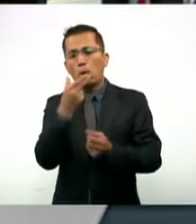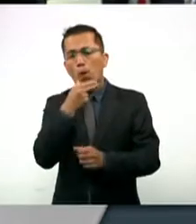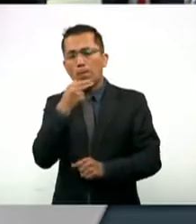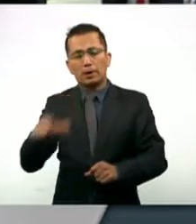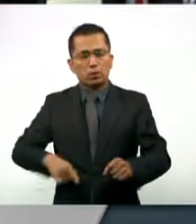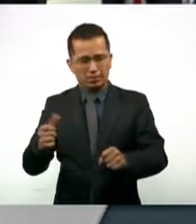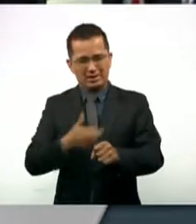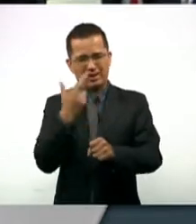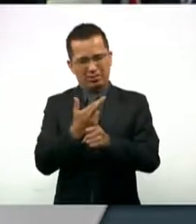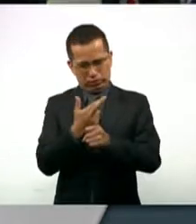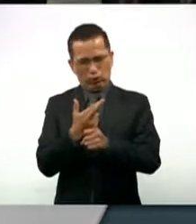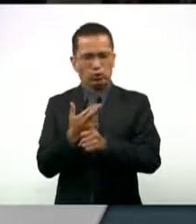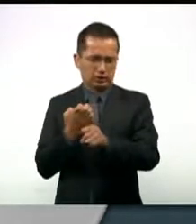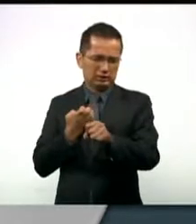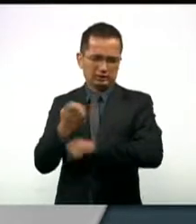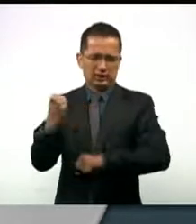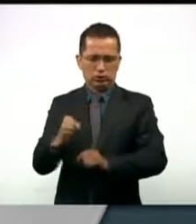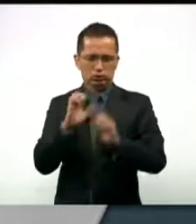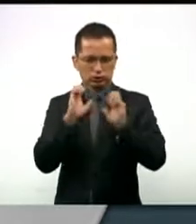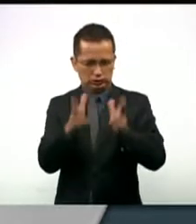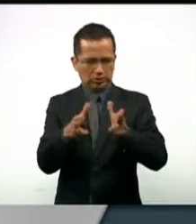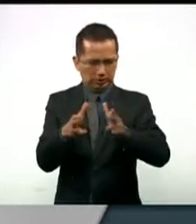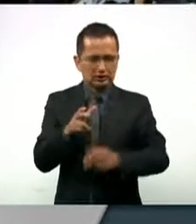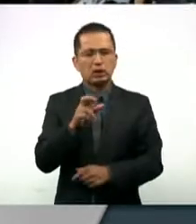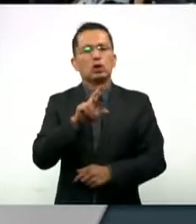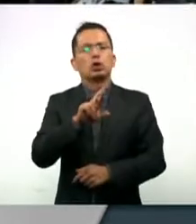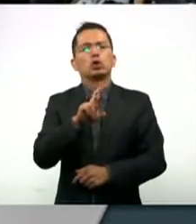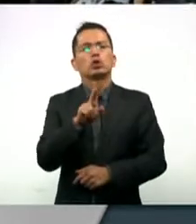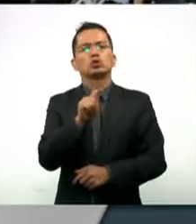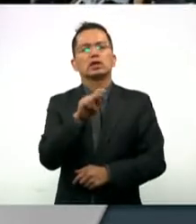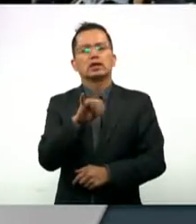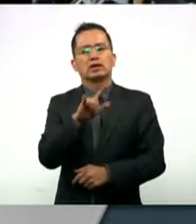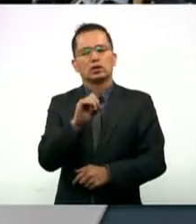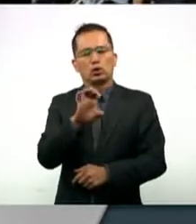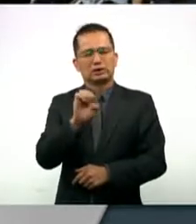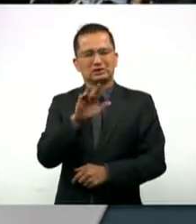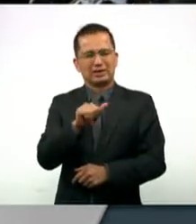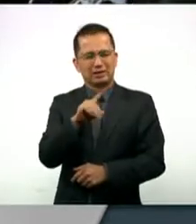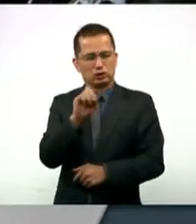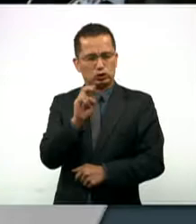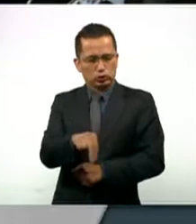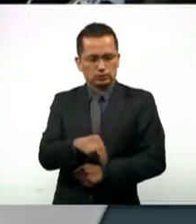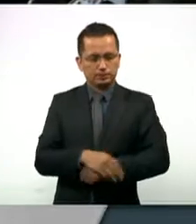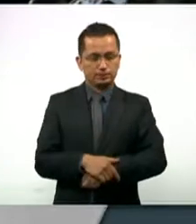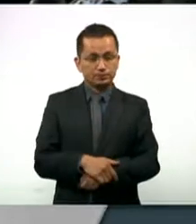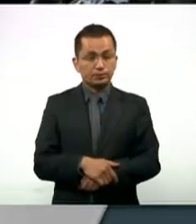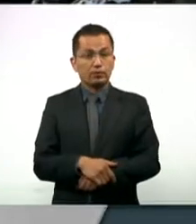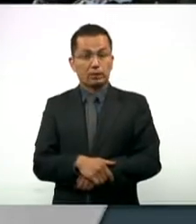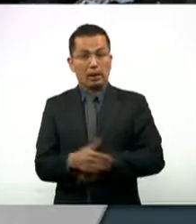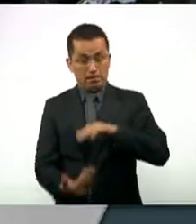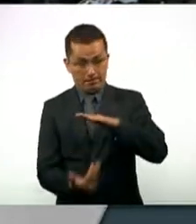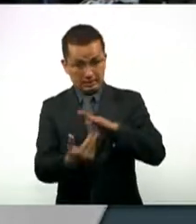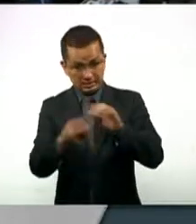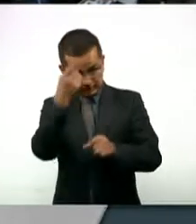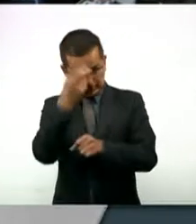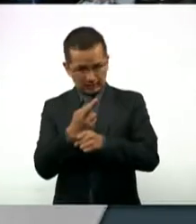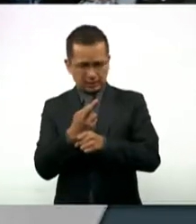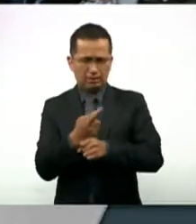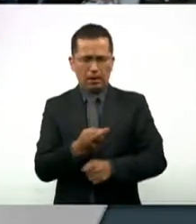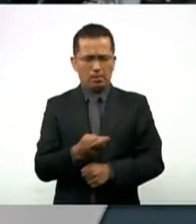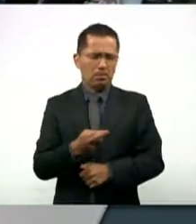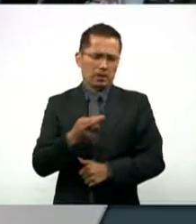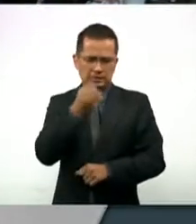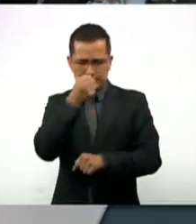de chiapas rutilio escandón fue la secretaria de la mesa directiva a la que dio lectura